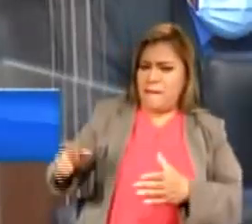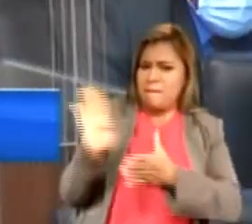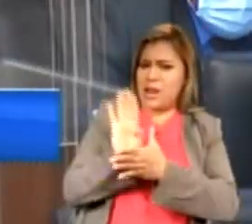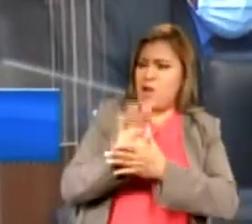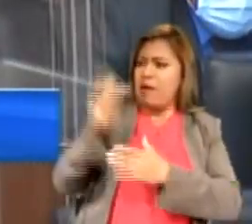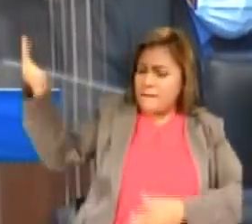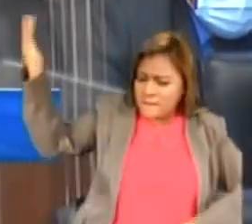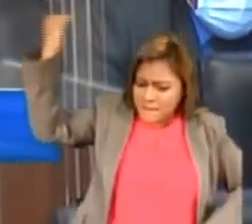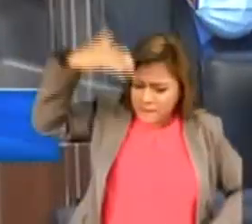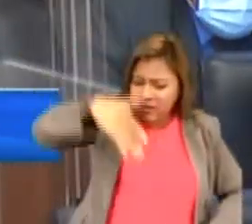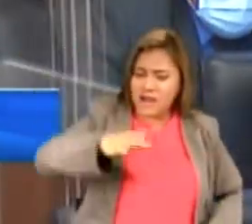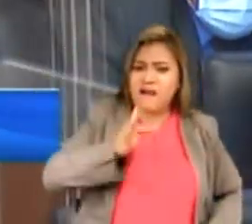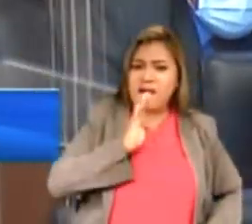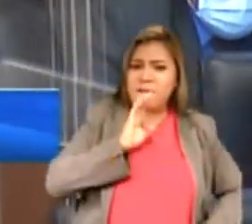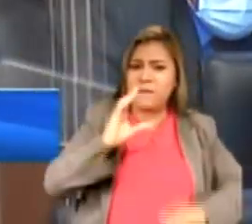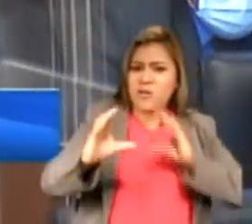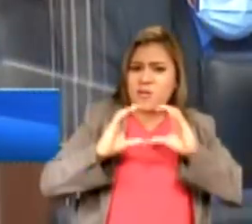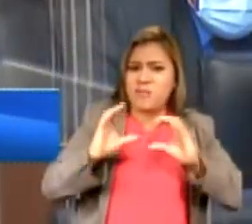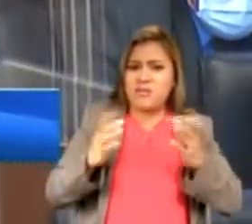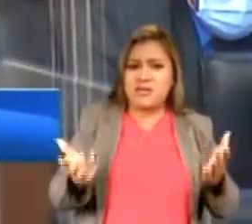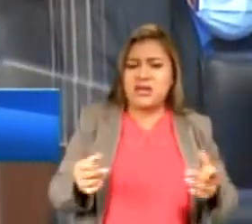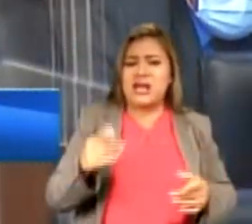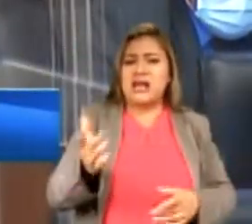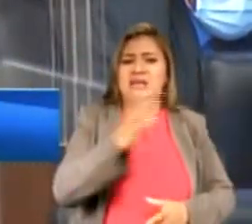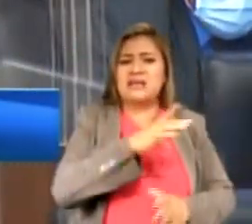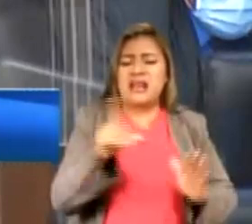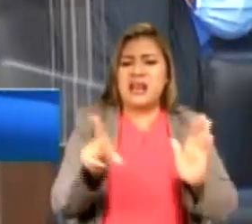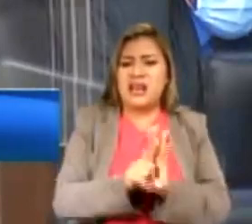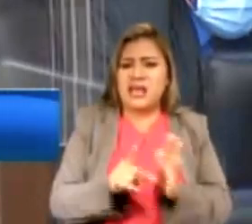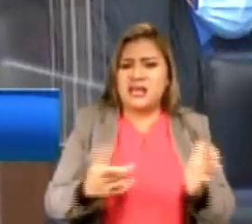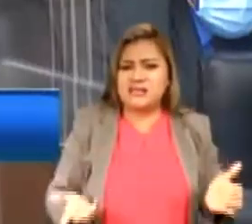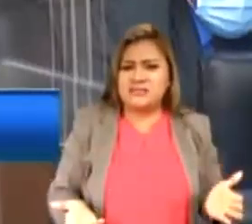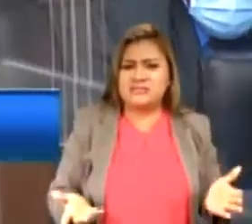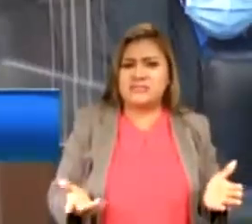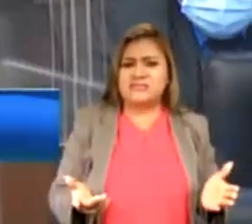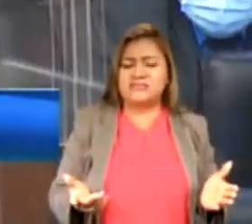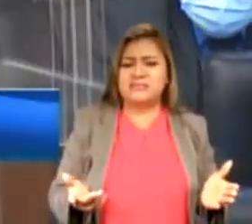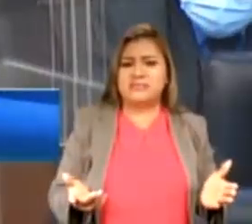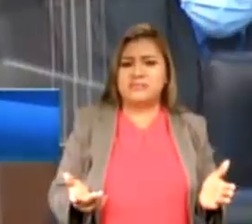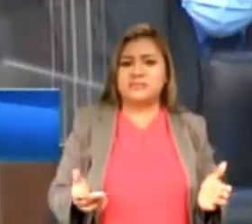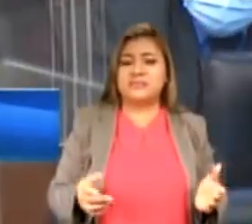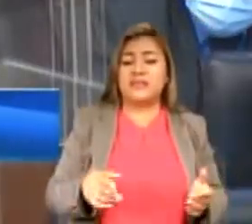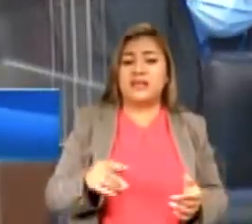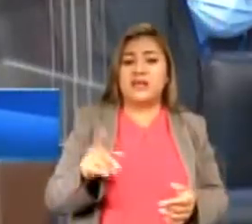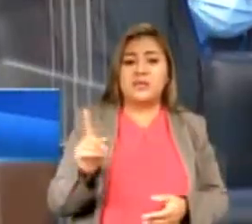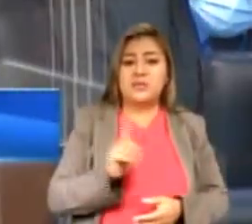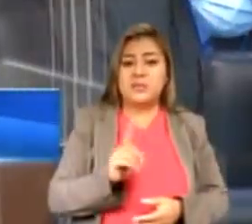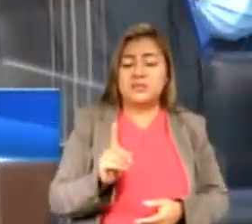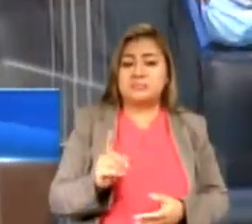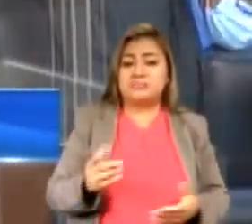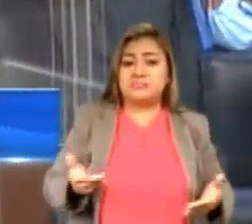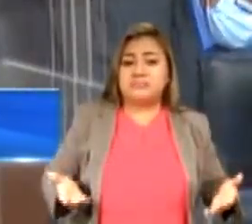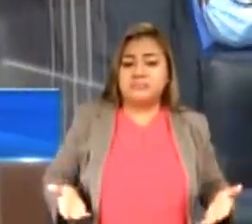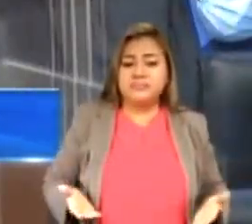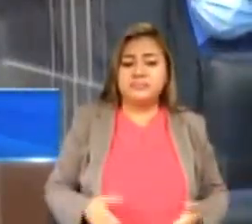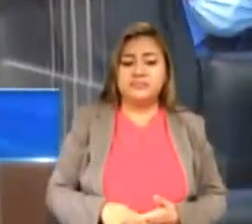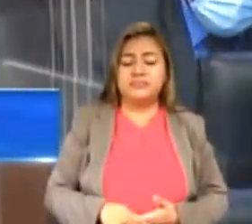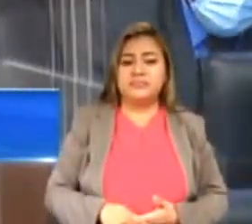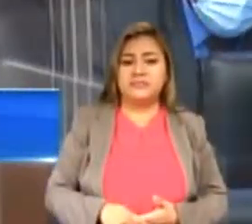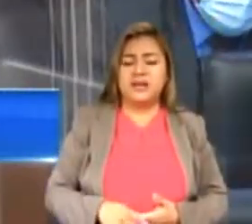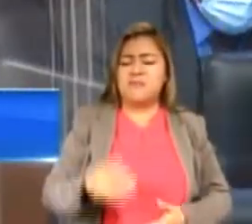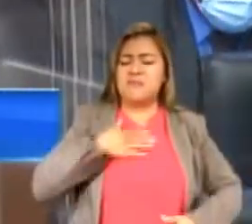cumplió cuando fue ley. ¡Ay, ustedes, muchos de ustedes me pasaron factura! ¡Me la pasaron! Pero no me